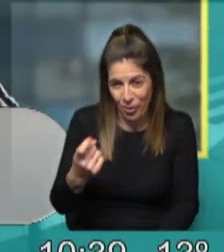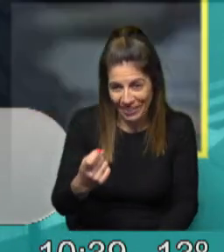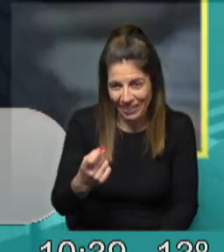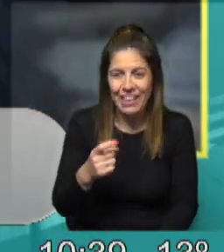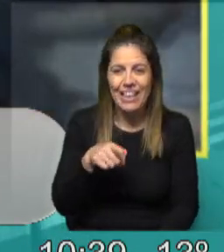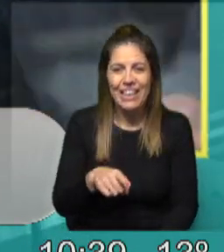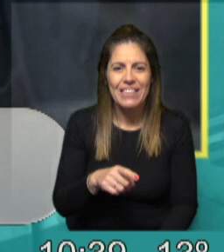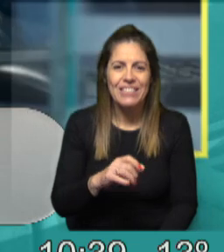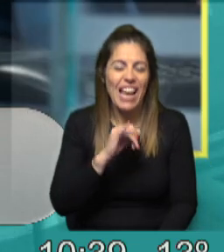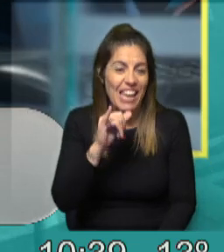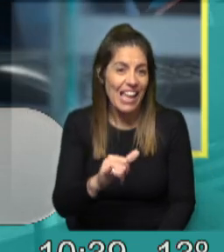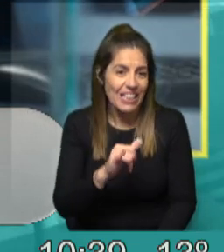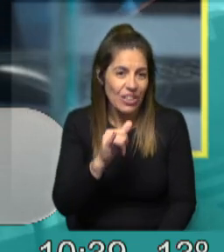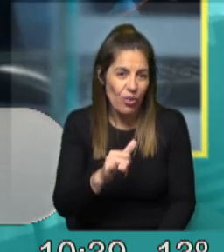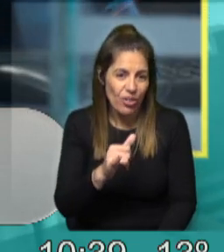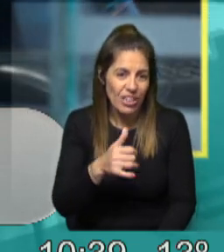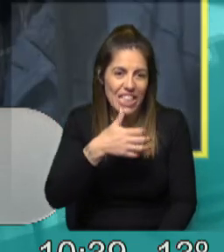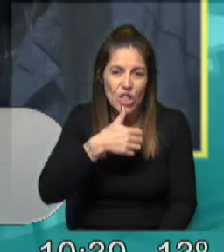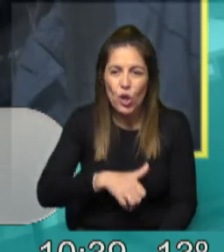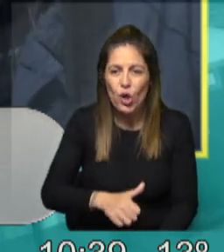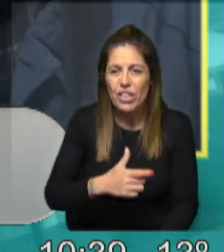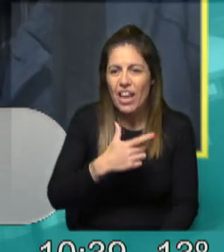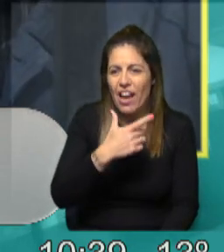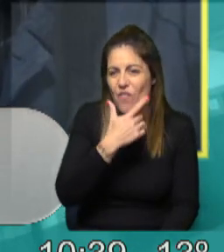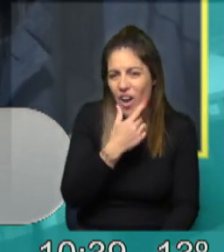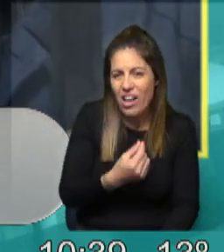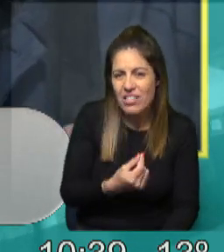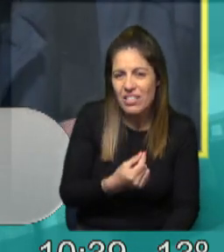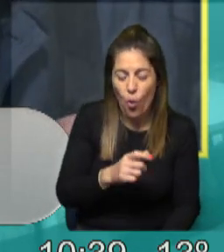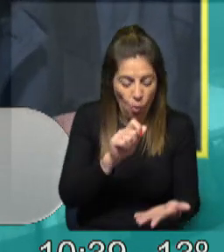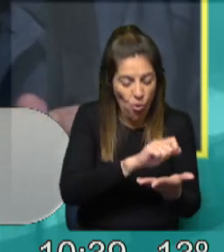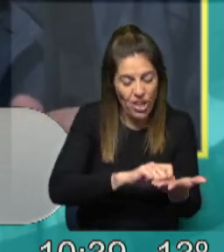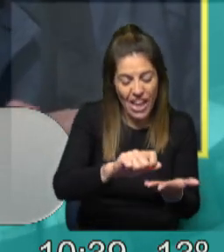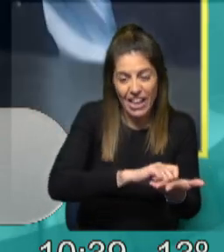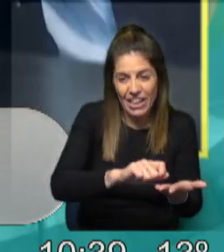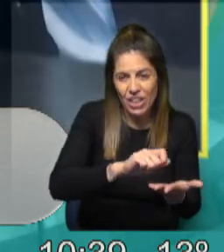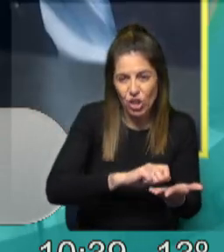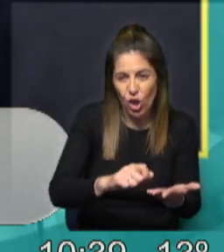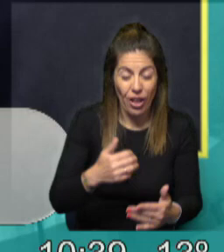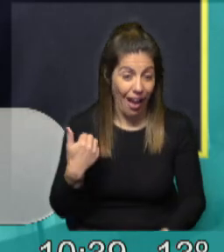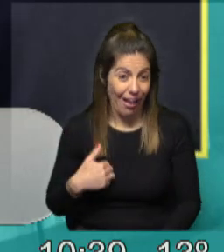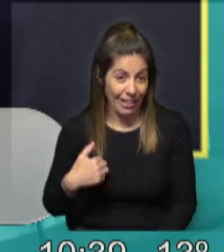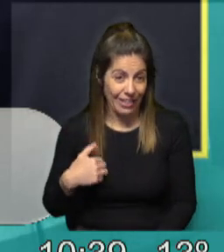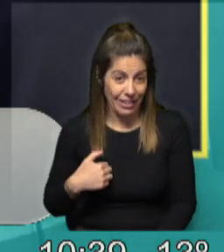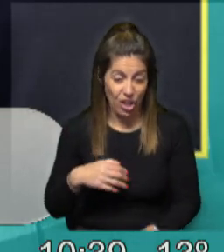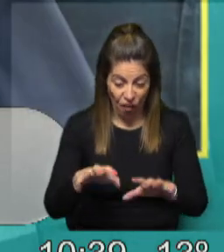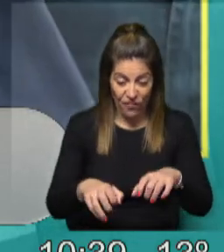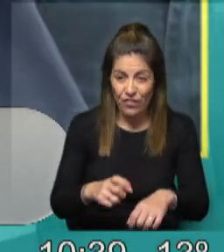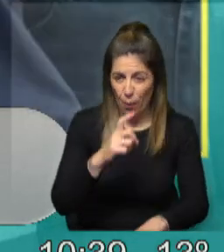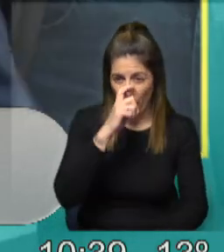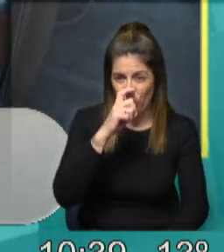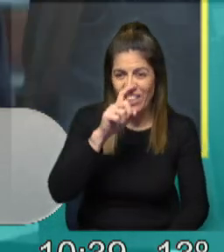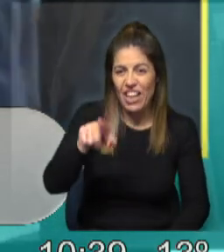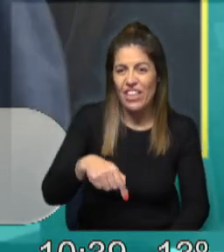Bueno, la anécdota es bastante sencilla. Tenemos un escritor que tiene que argentino que vive en Buenos Aires, tiene que venir